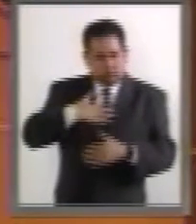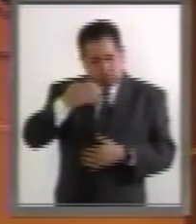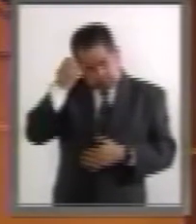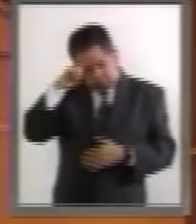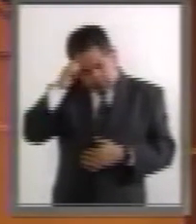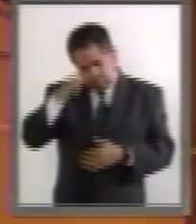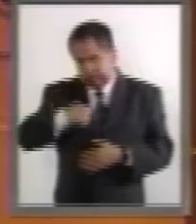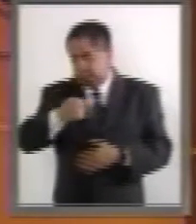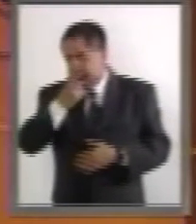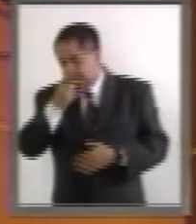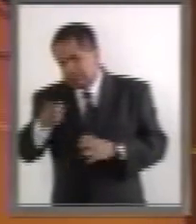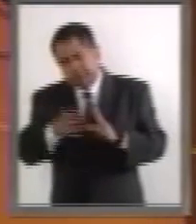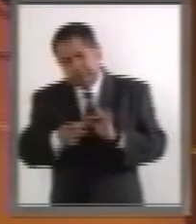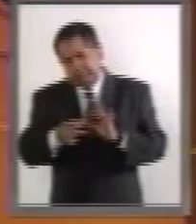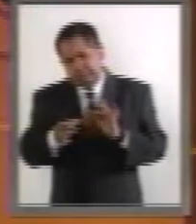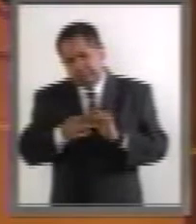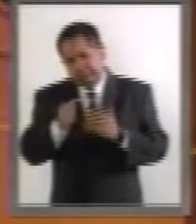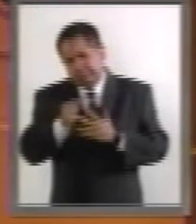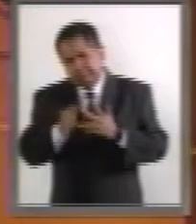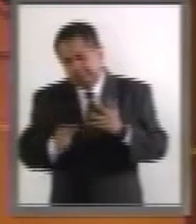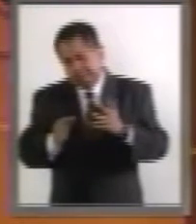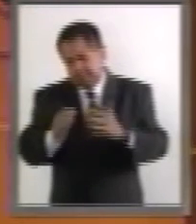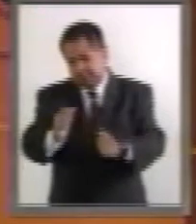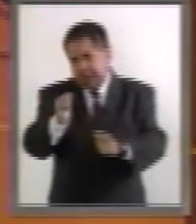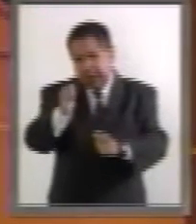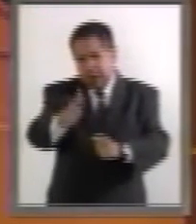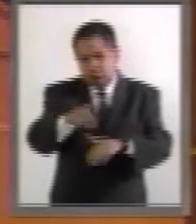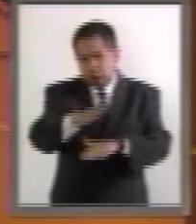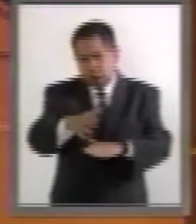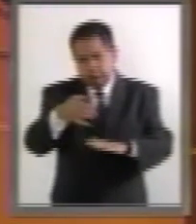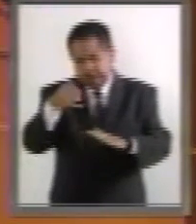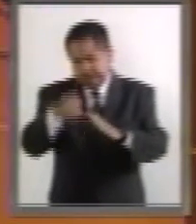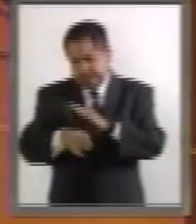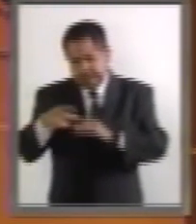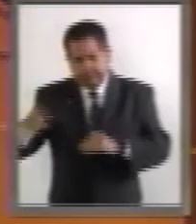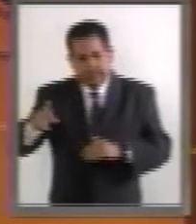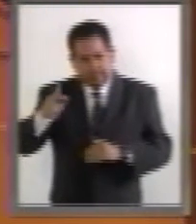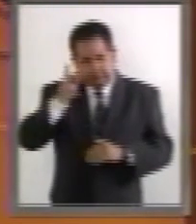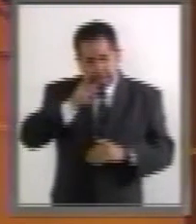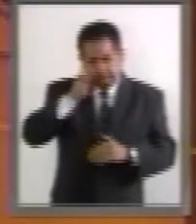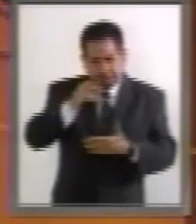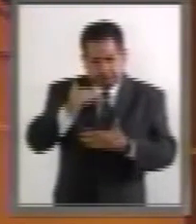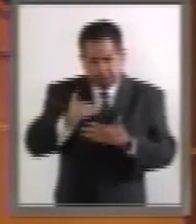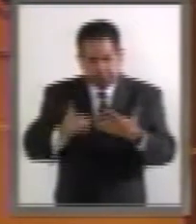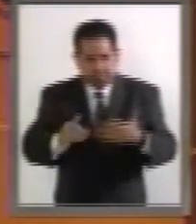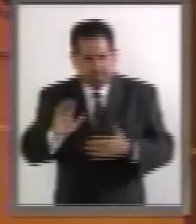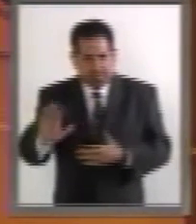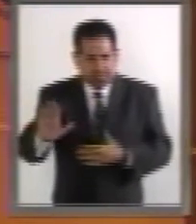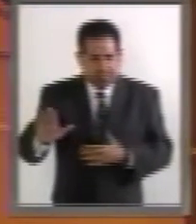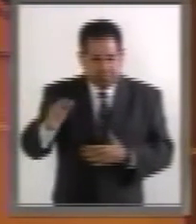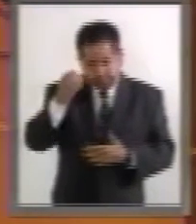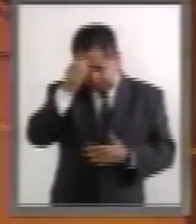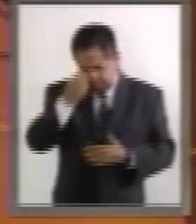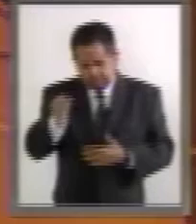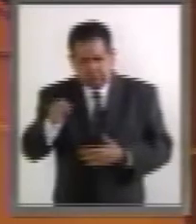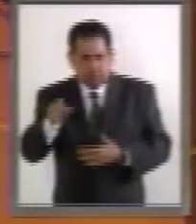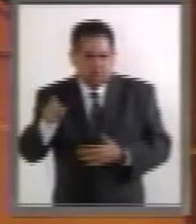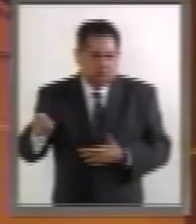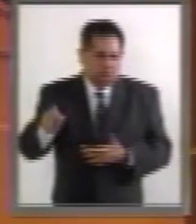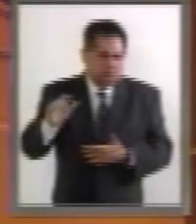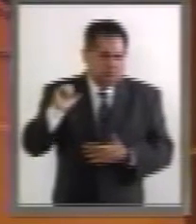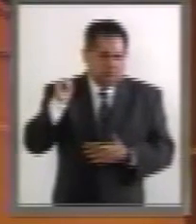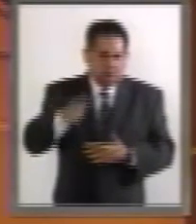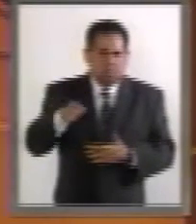conocimiento especial en alguna de las ciencias que caracteriza o del arte o la técnica y